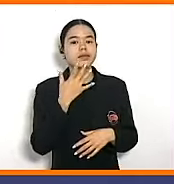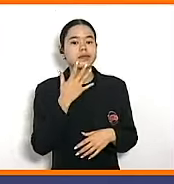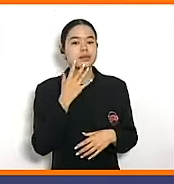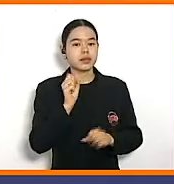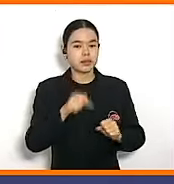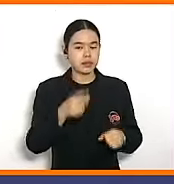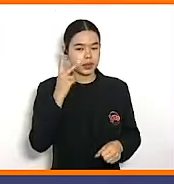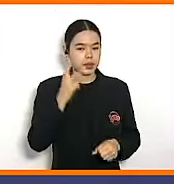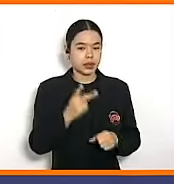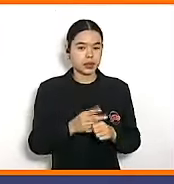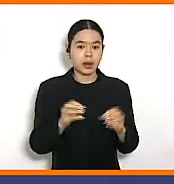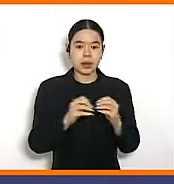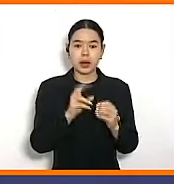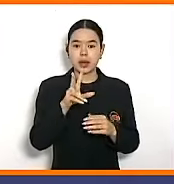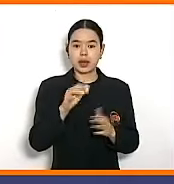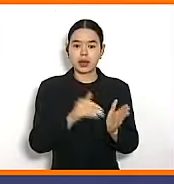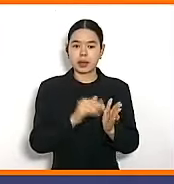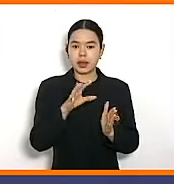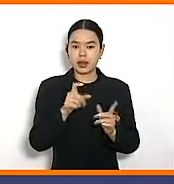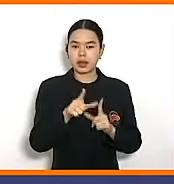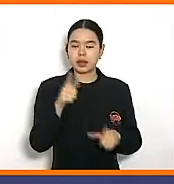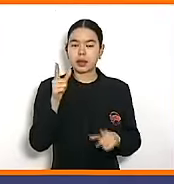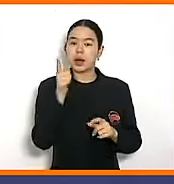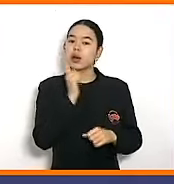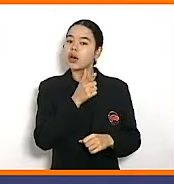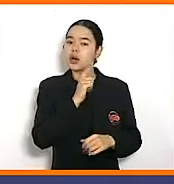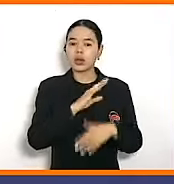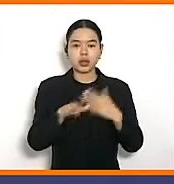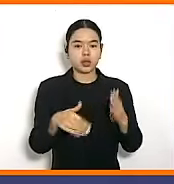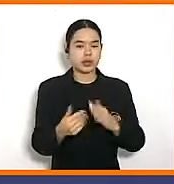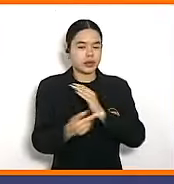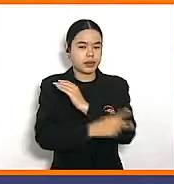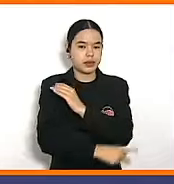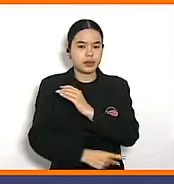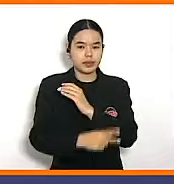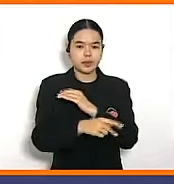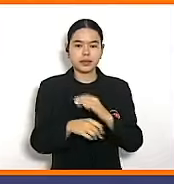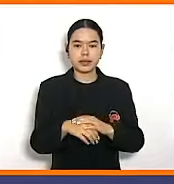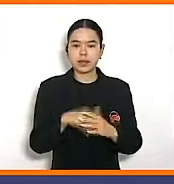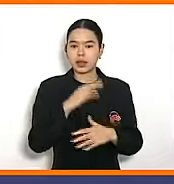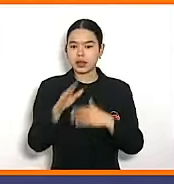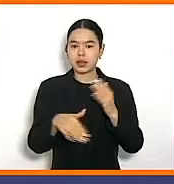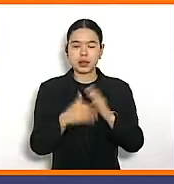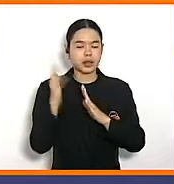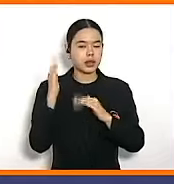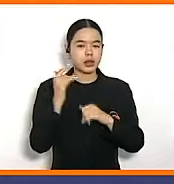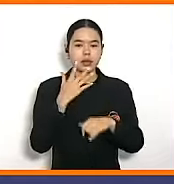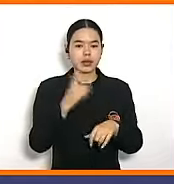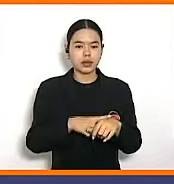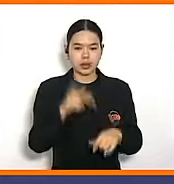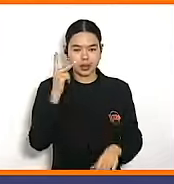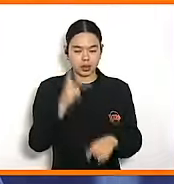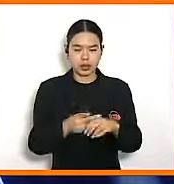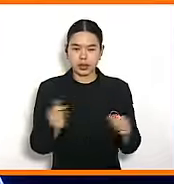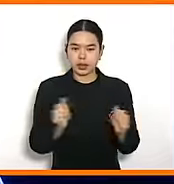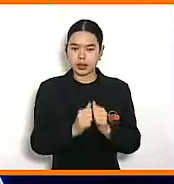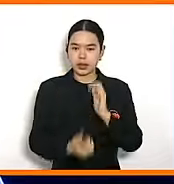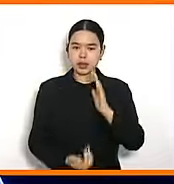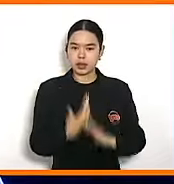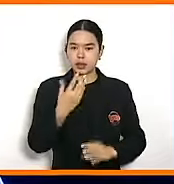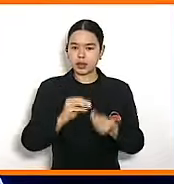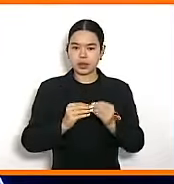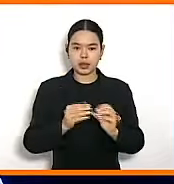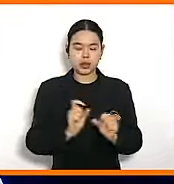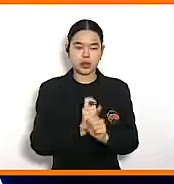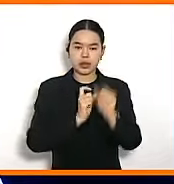visitar nuestros más de 3.500 puntos de venta Loto a nivel nacional. Suerte, porque conoceremos el primer dígito que forma el número ganador en